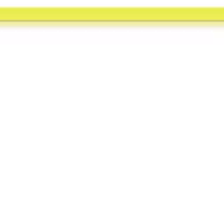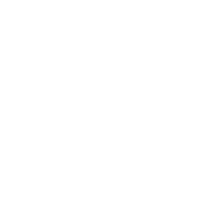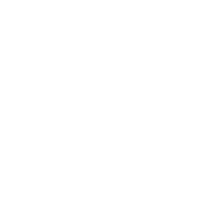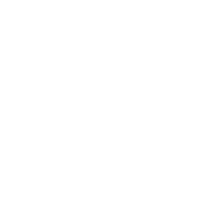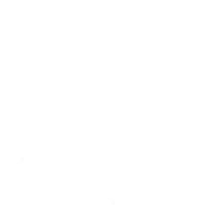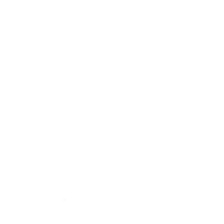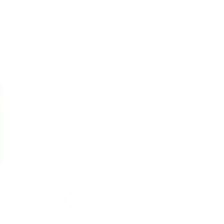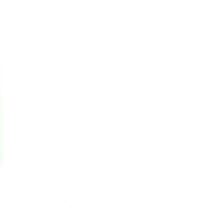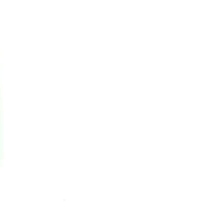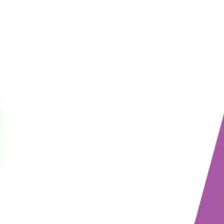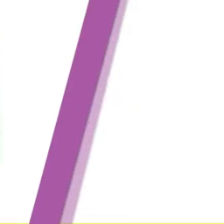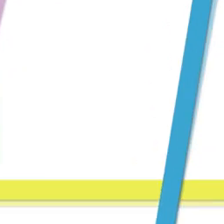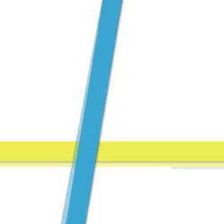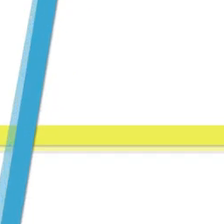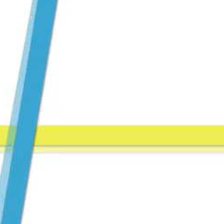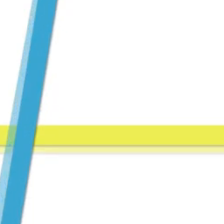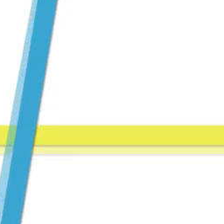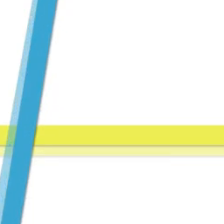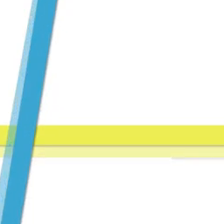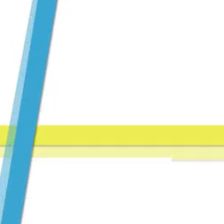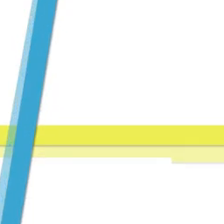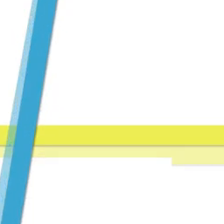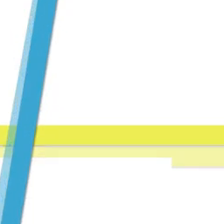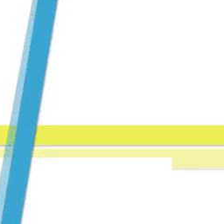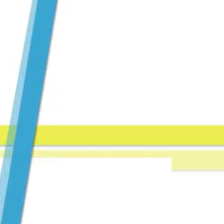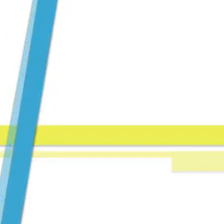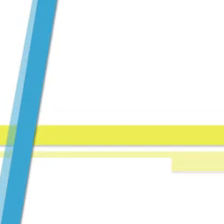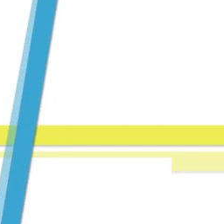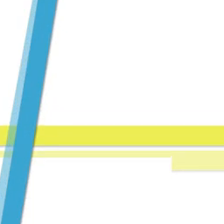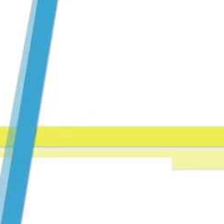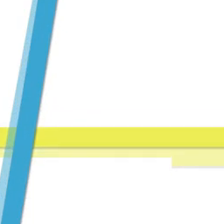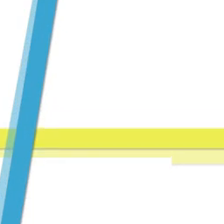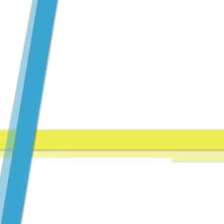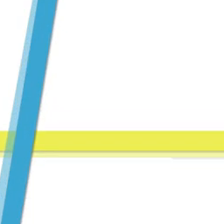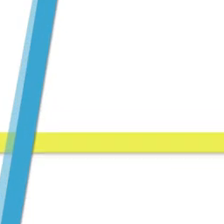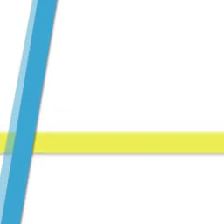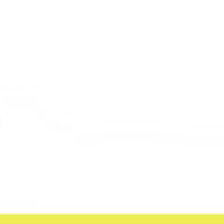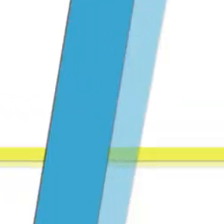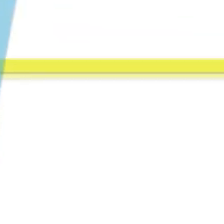a mí e